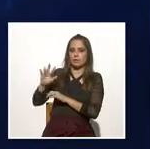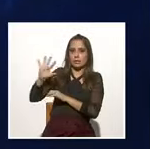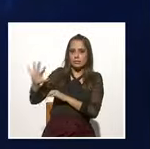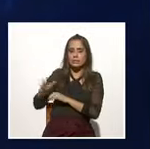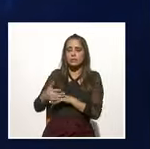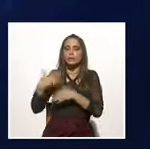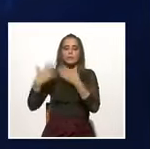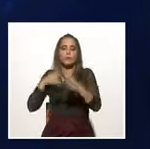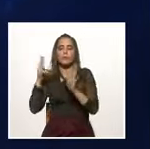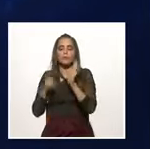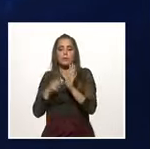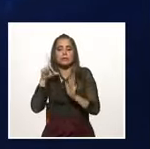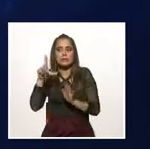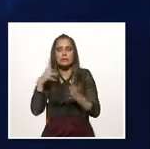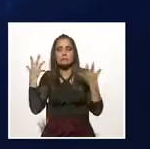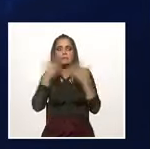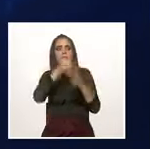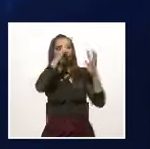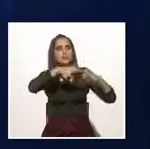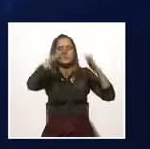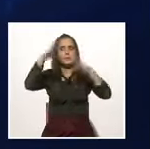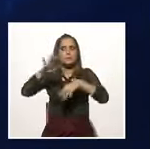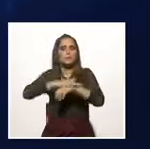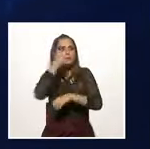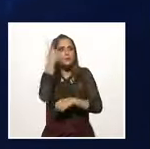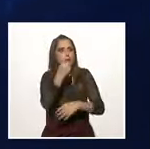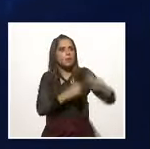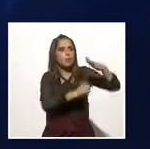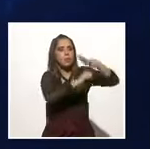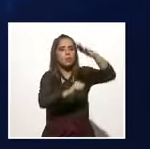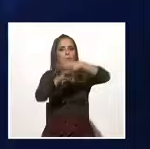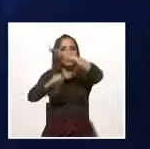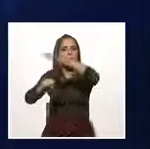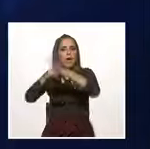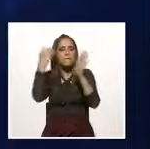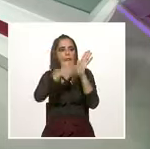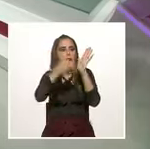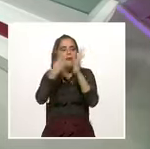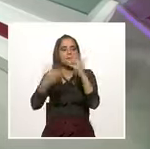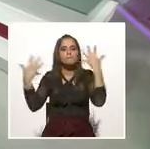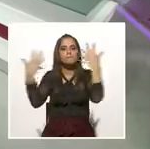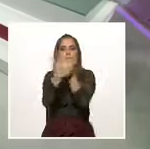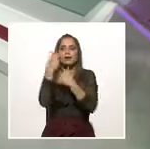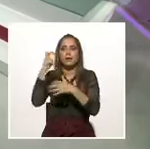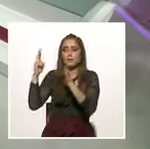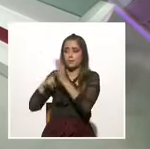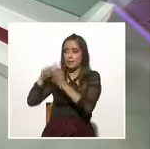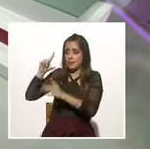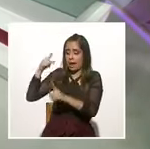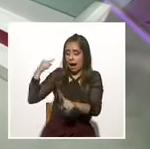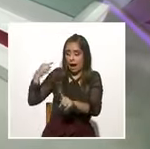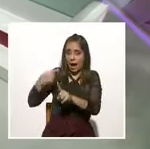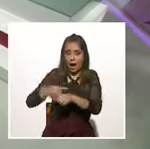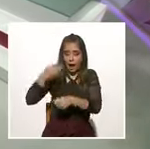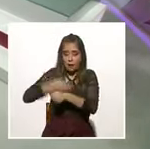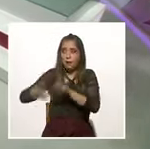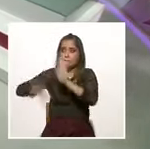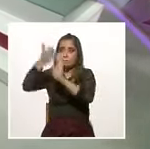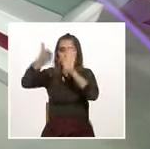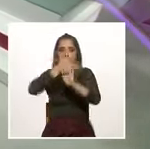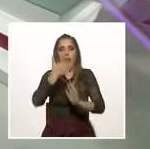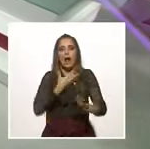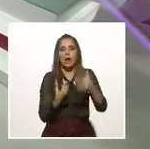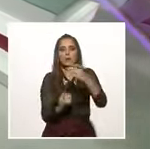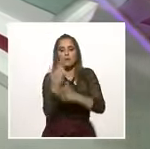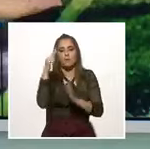magnitud que puede alcanzar, ¿no? Entonces, se sobrepasa. Okay. Entonces, tenemos que dar respuesta con los diseños de los nuevos reglamentos. Okay, pero